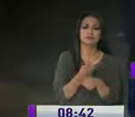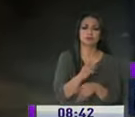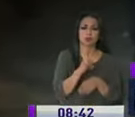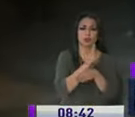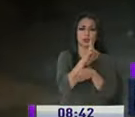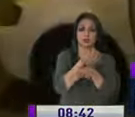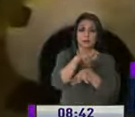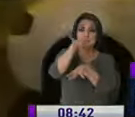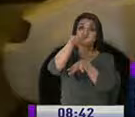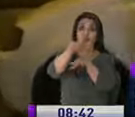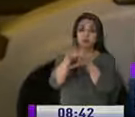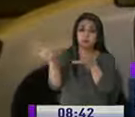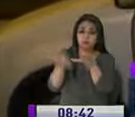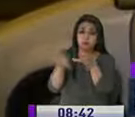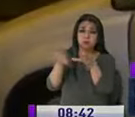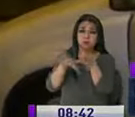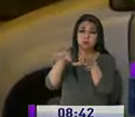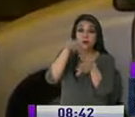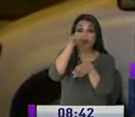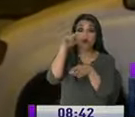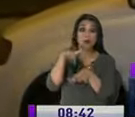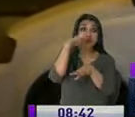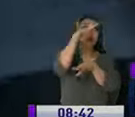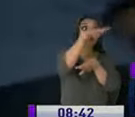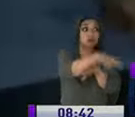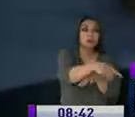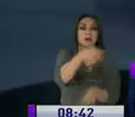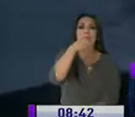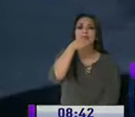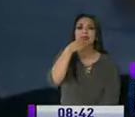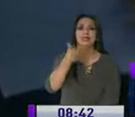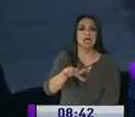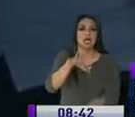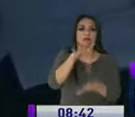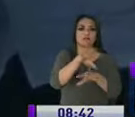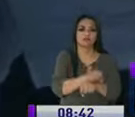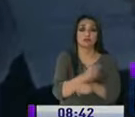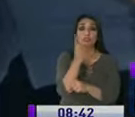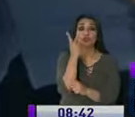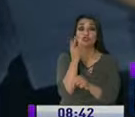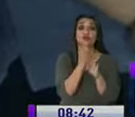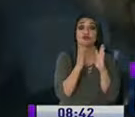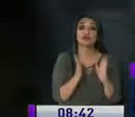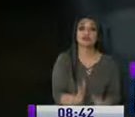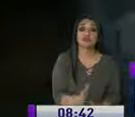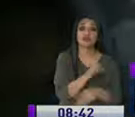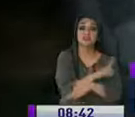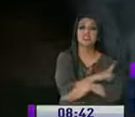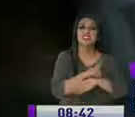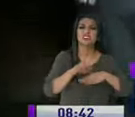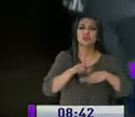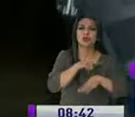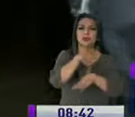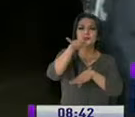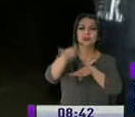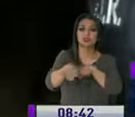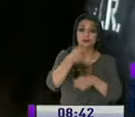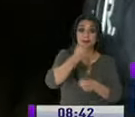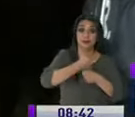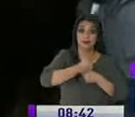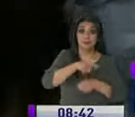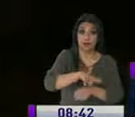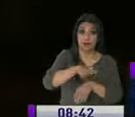eso también alegra el corazón. Ustedes continúan con más en Estudios Centrales. Sí, sí, alegra, sin duda, alegra el